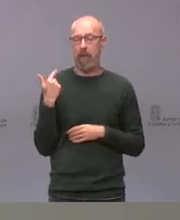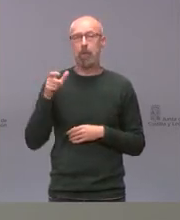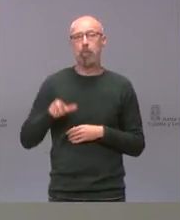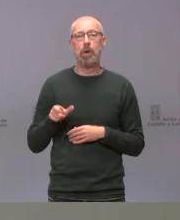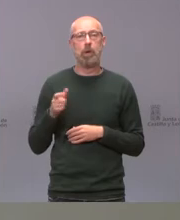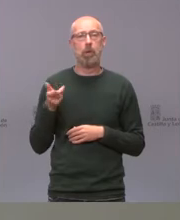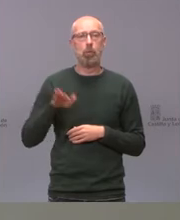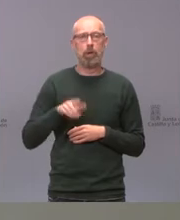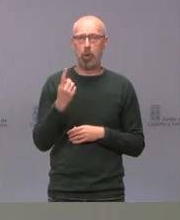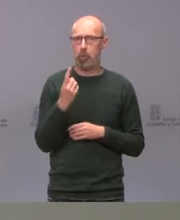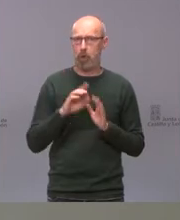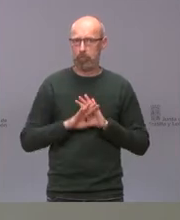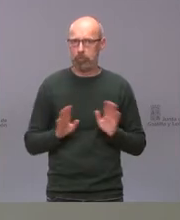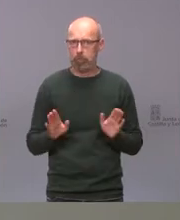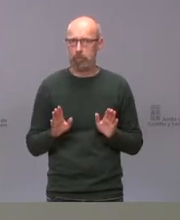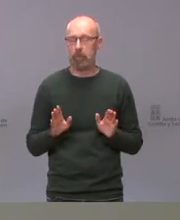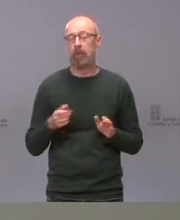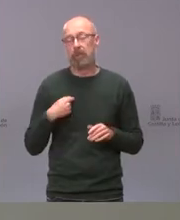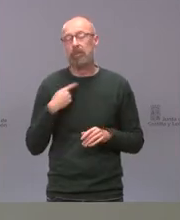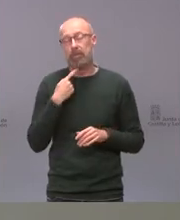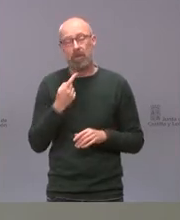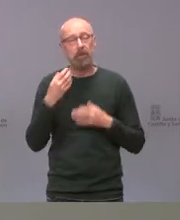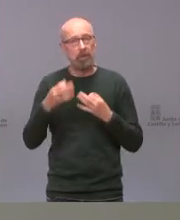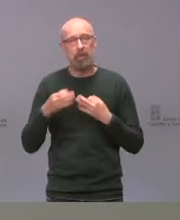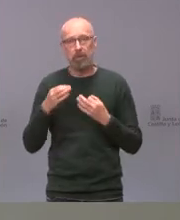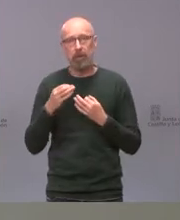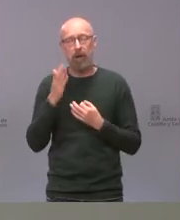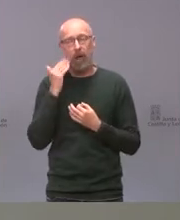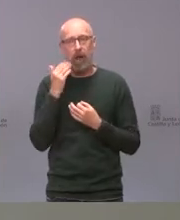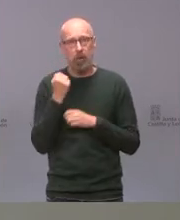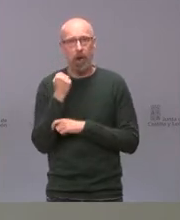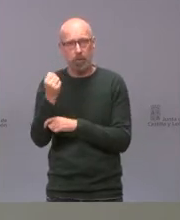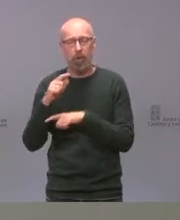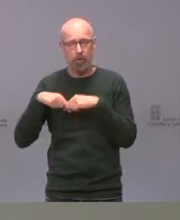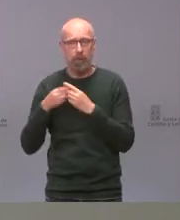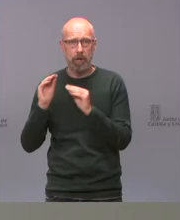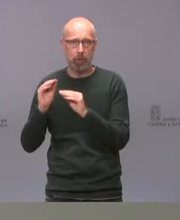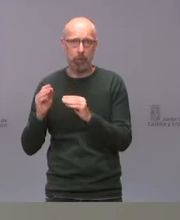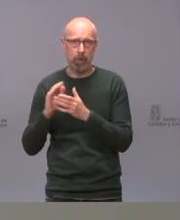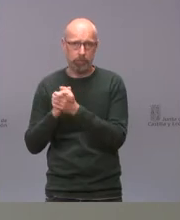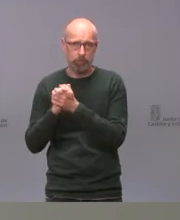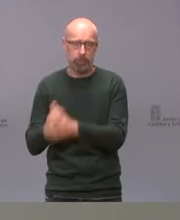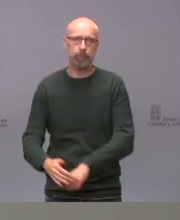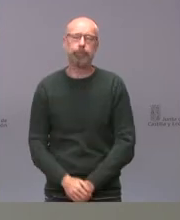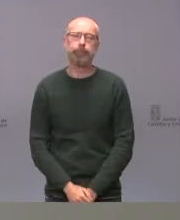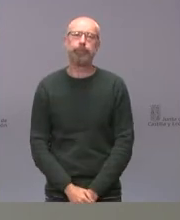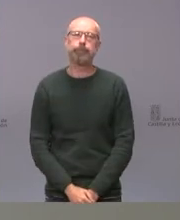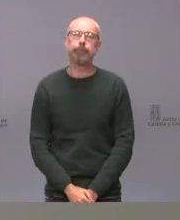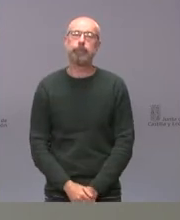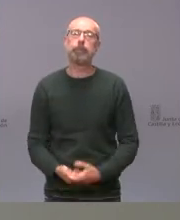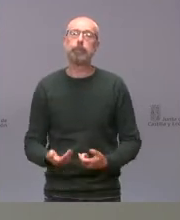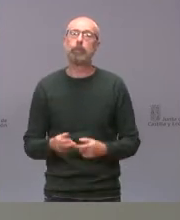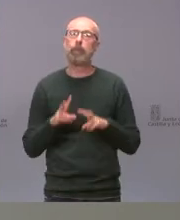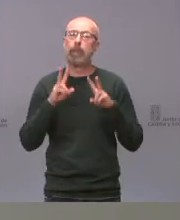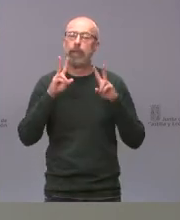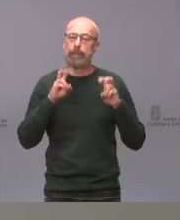desde luego, como siempre, mandamos nuestro cariño y nuestro apoyo a sus familiares. En relación a nuestra